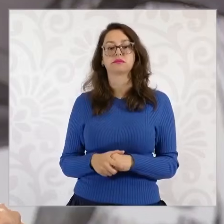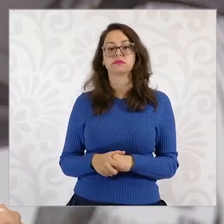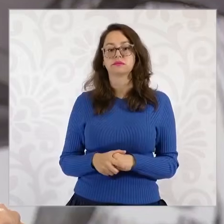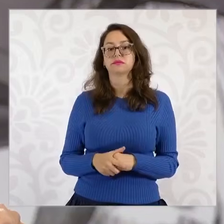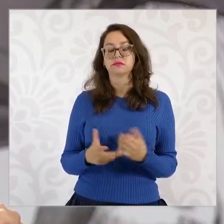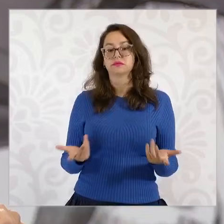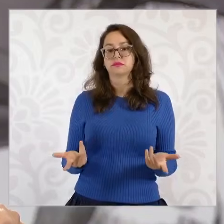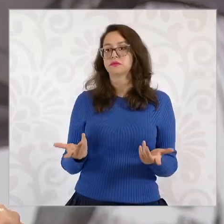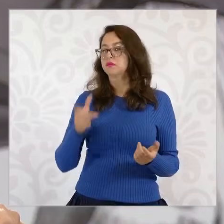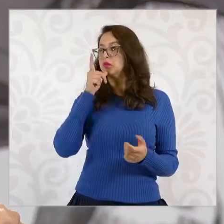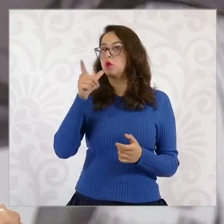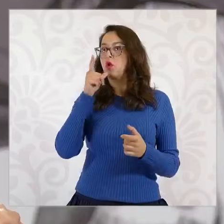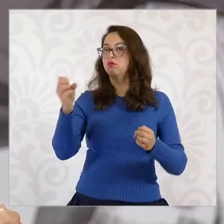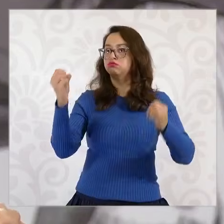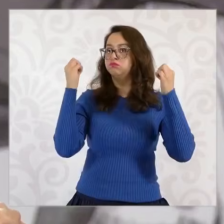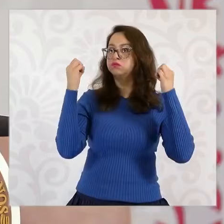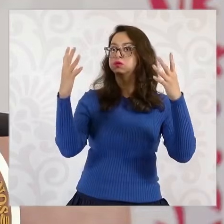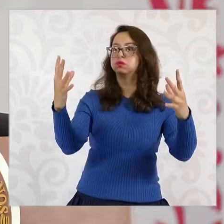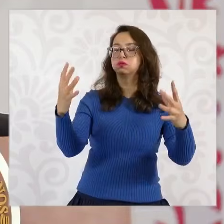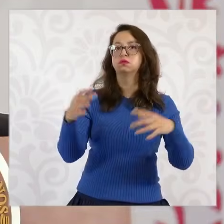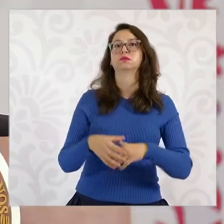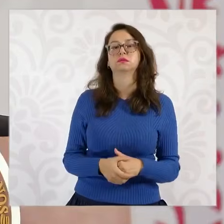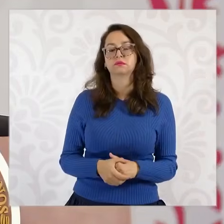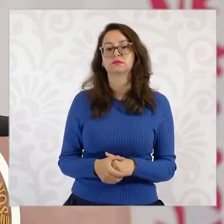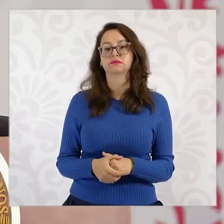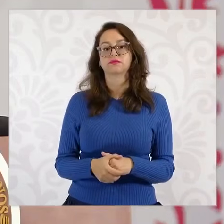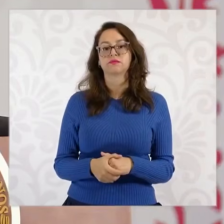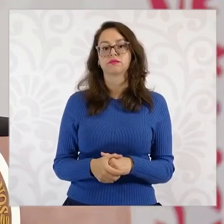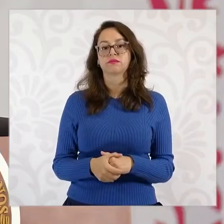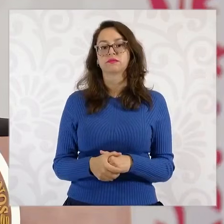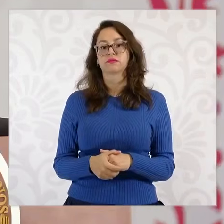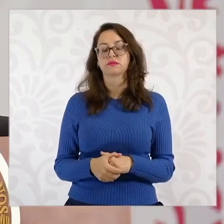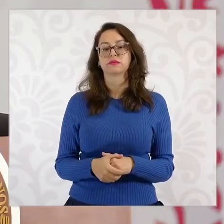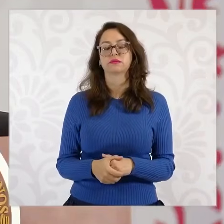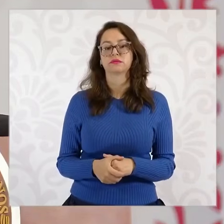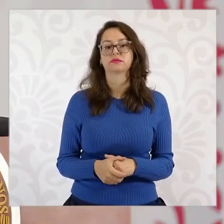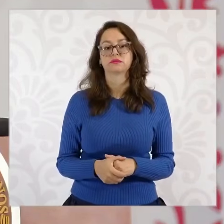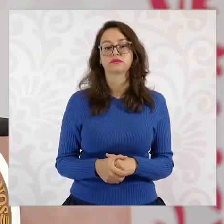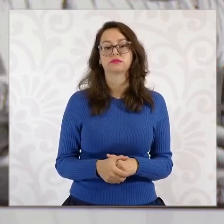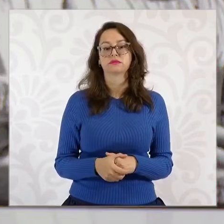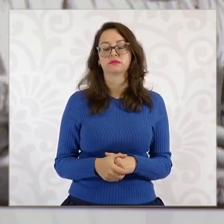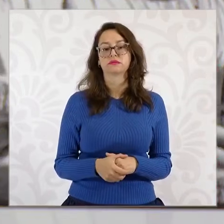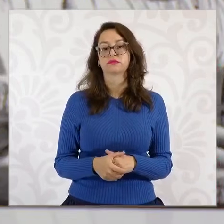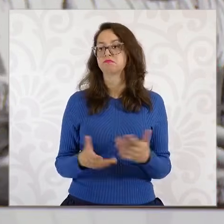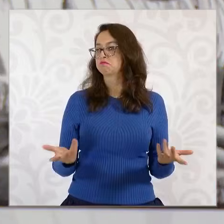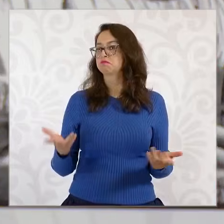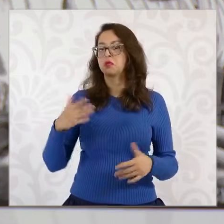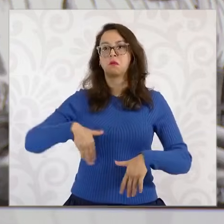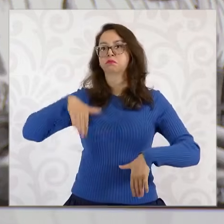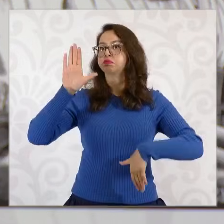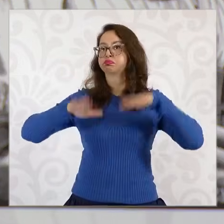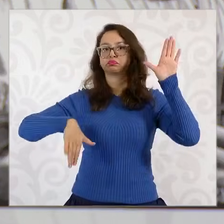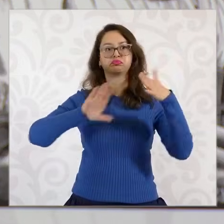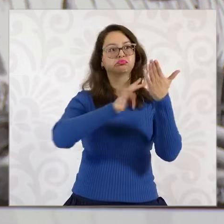está, pues, la verdad, muy iluminado con el sendero para mujeres libres y seguras, muchos